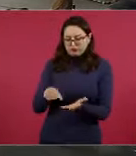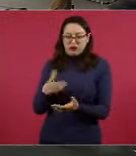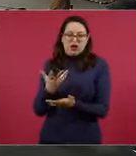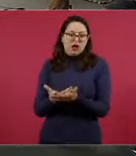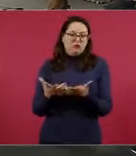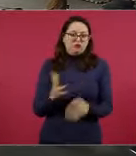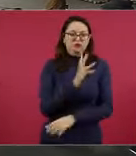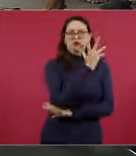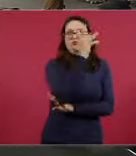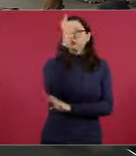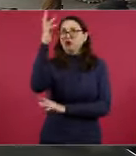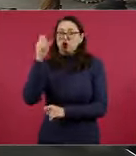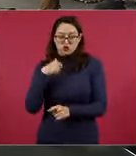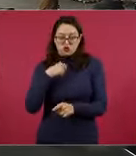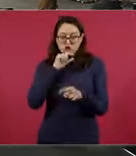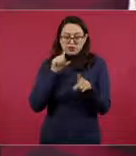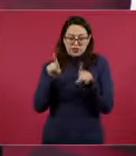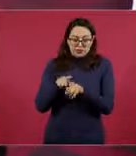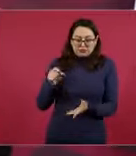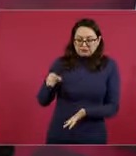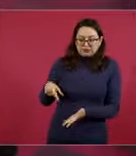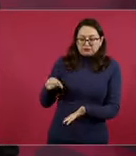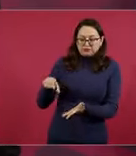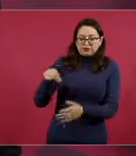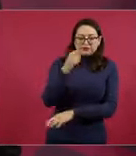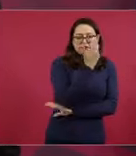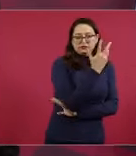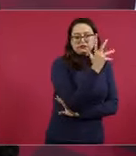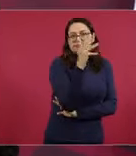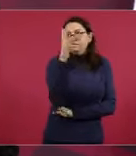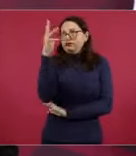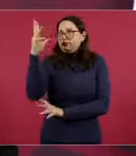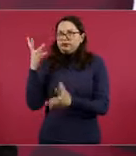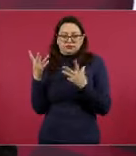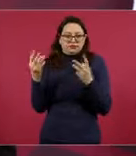y yo también, ya llevo tiempo sembrando.